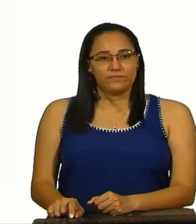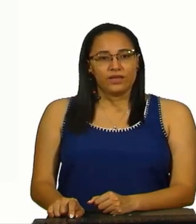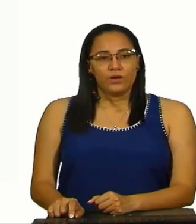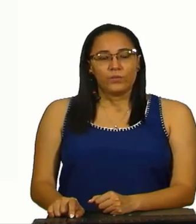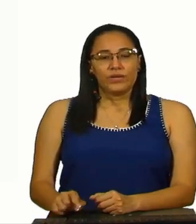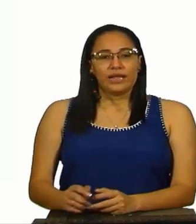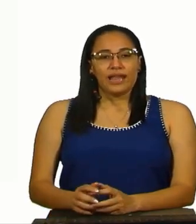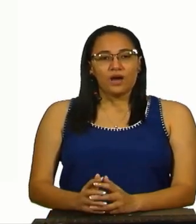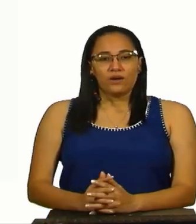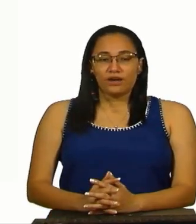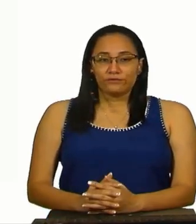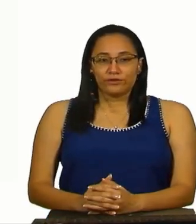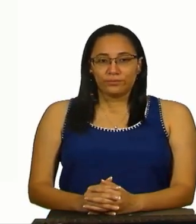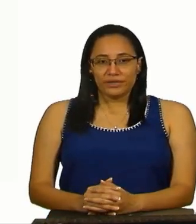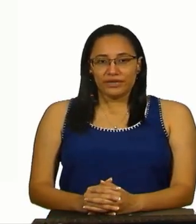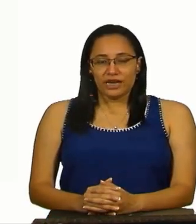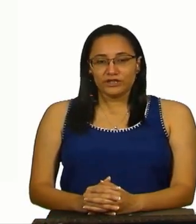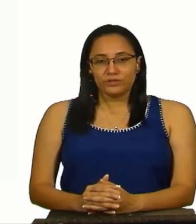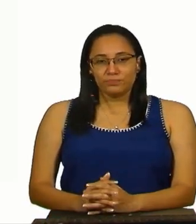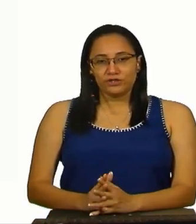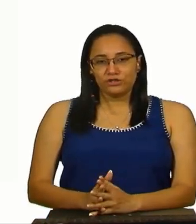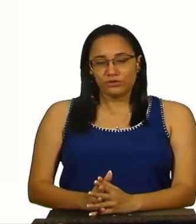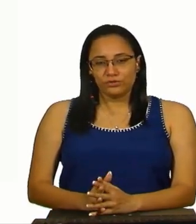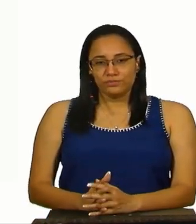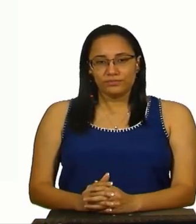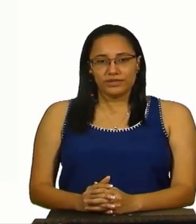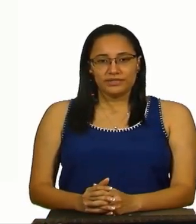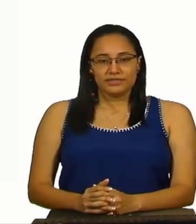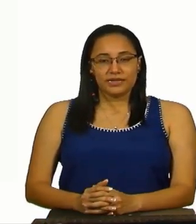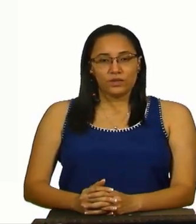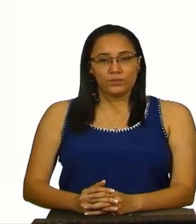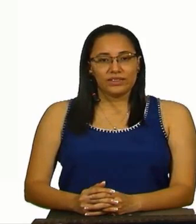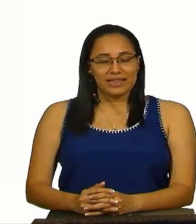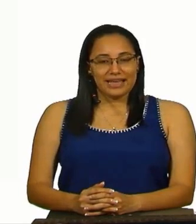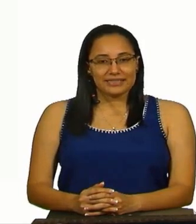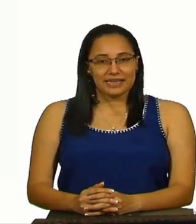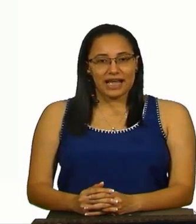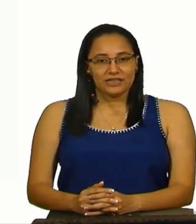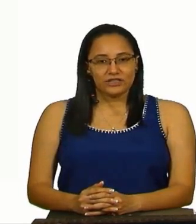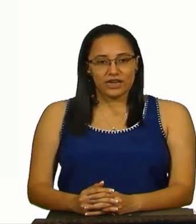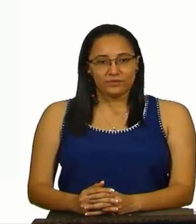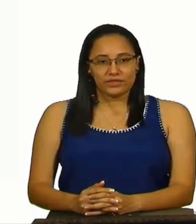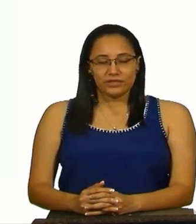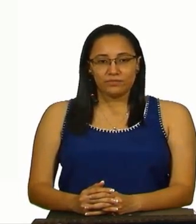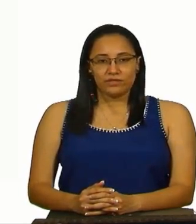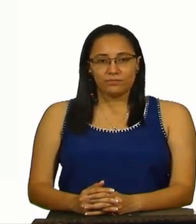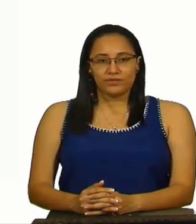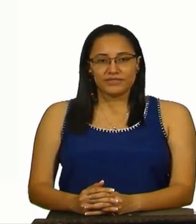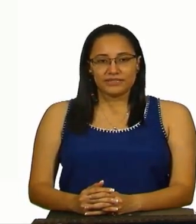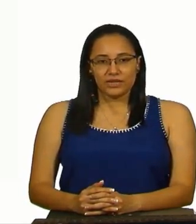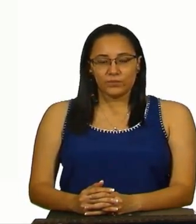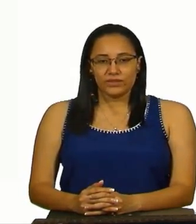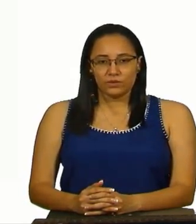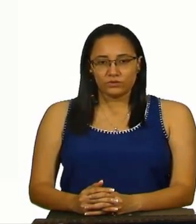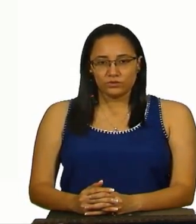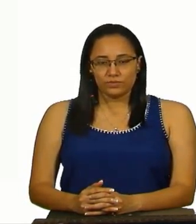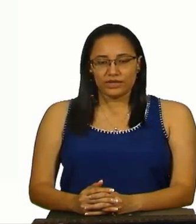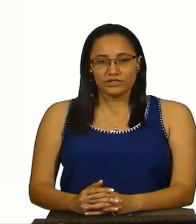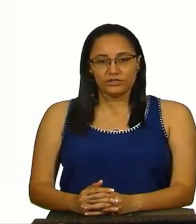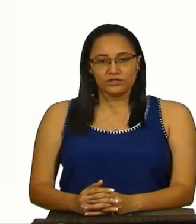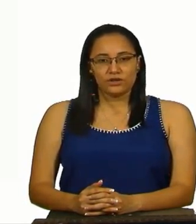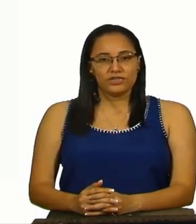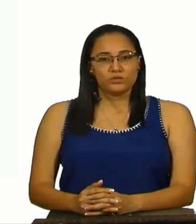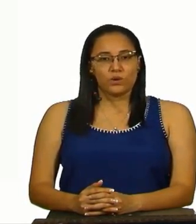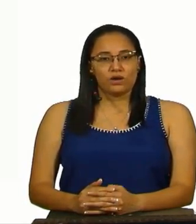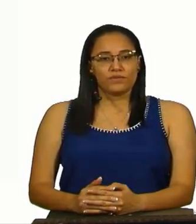Excelente. With allow after me, I should put to. Instead, with let, I directly put the verb say without to.